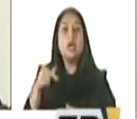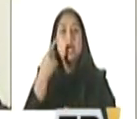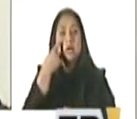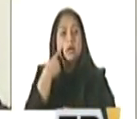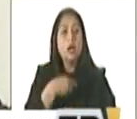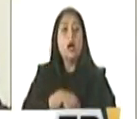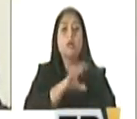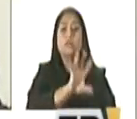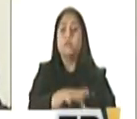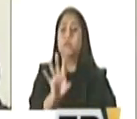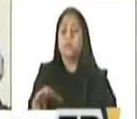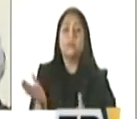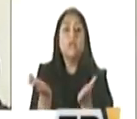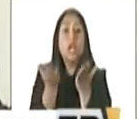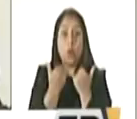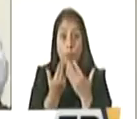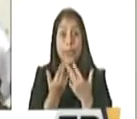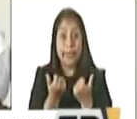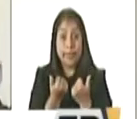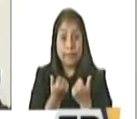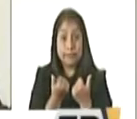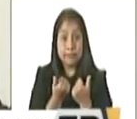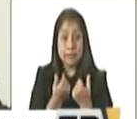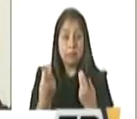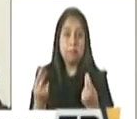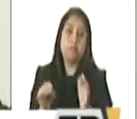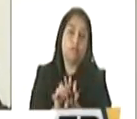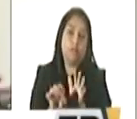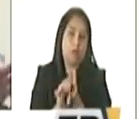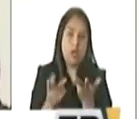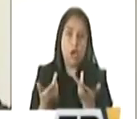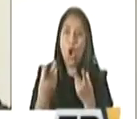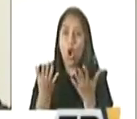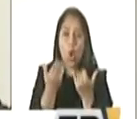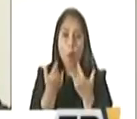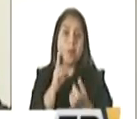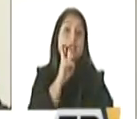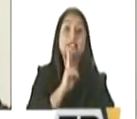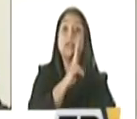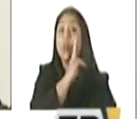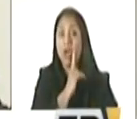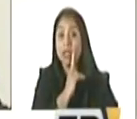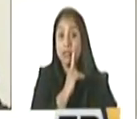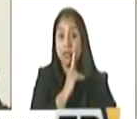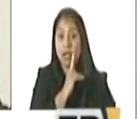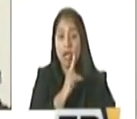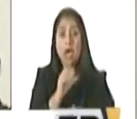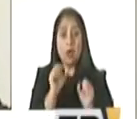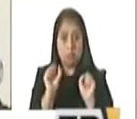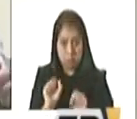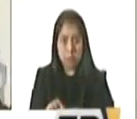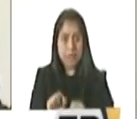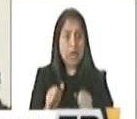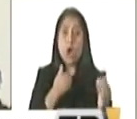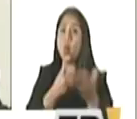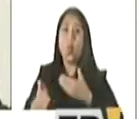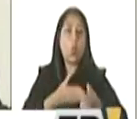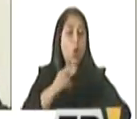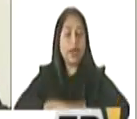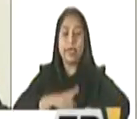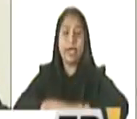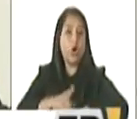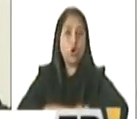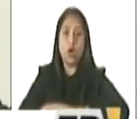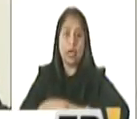de comida vía comida rápida de cualquier restaurante puede ser hecha a cualquier hora del día o